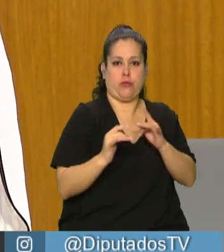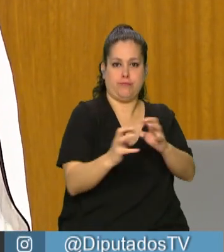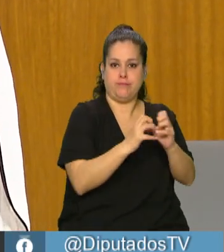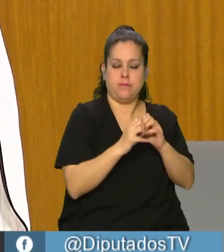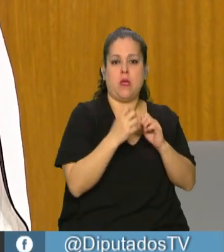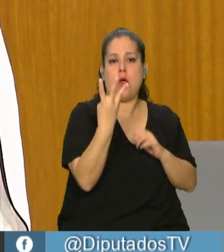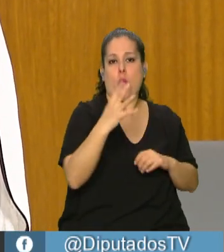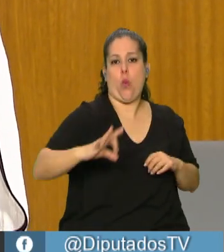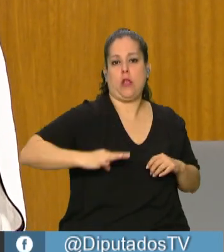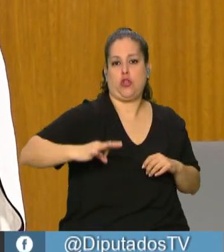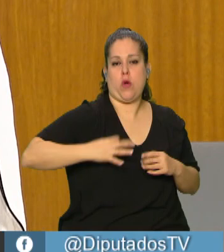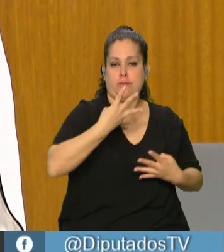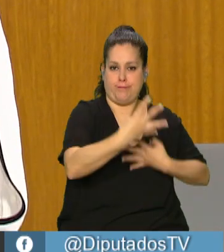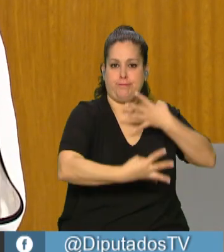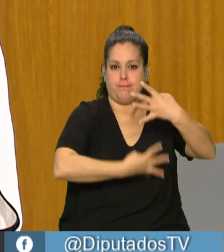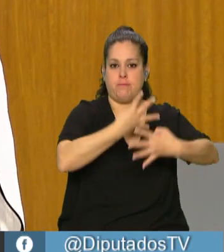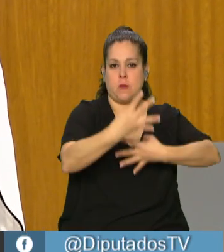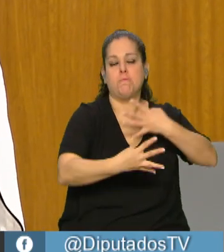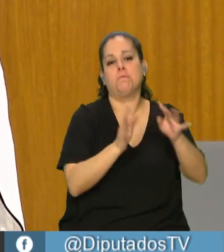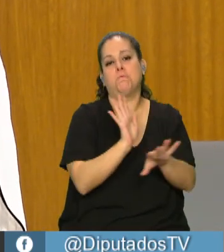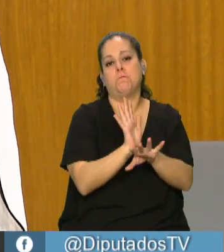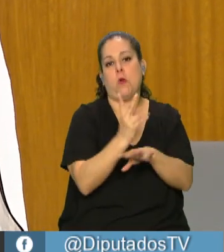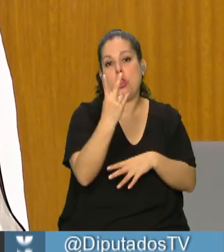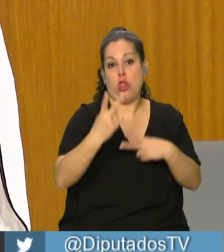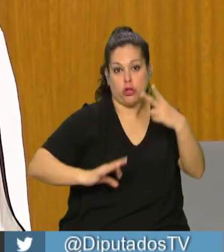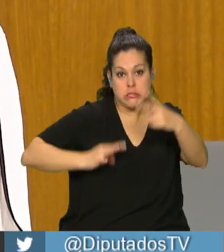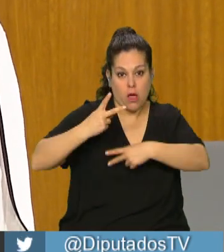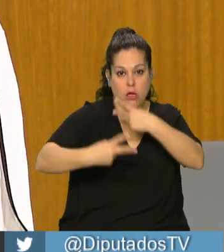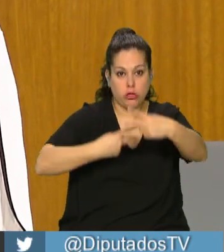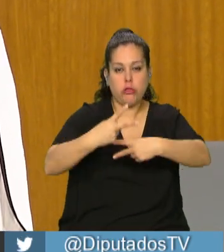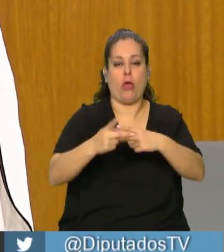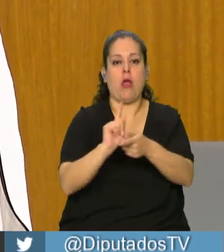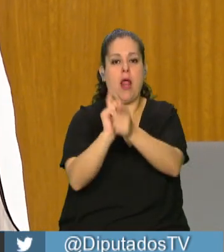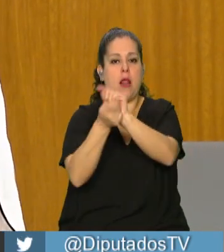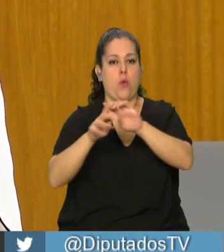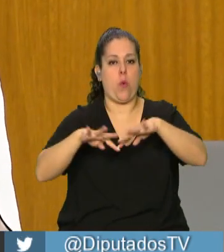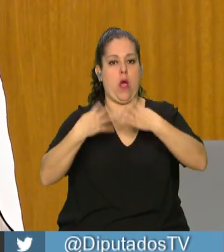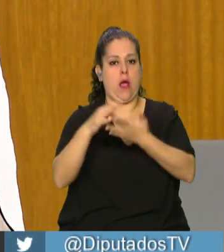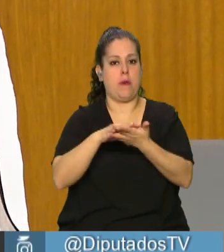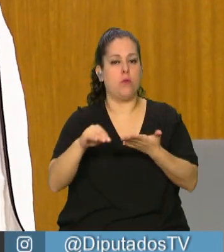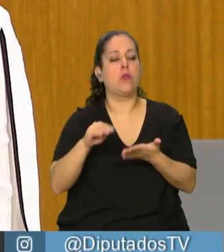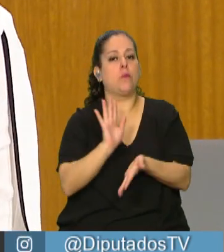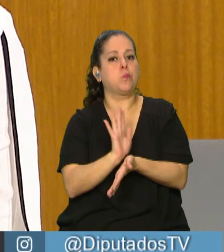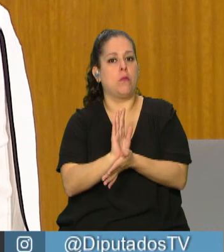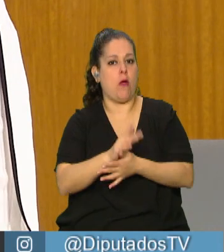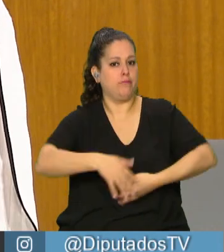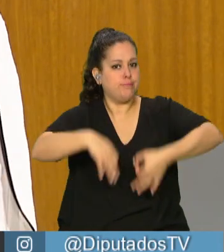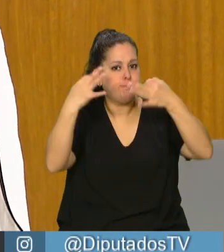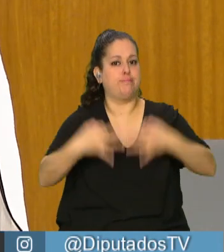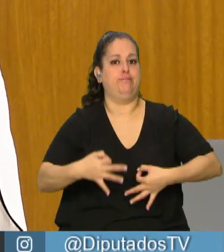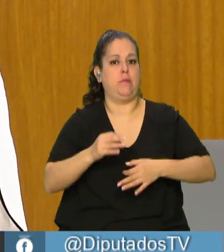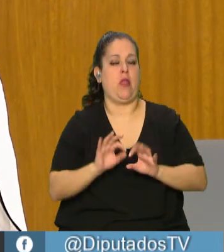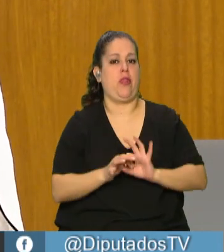los periodos de cada diputado, pero bueno, cada 2 años se renueva la Cámara. Es una manera de garantizar la democracia, este rol